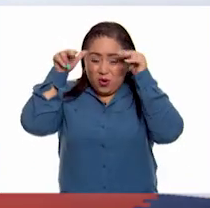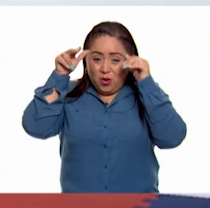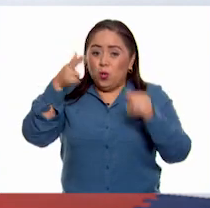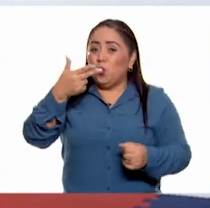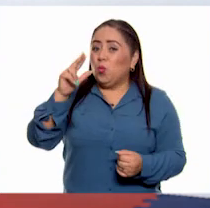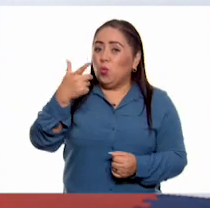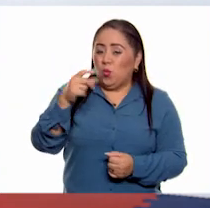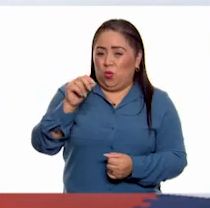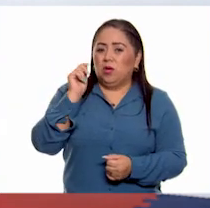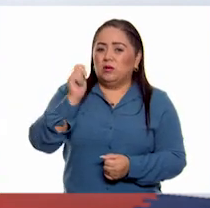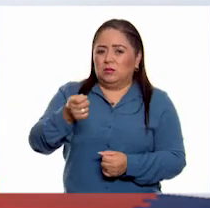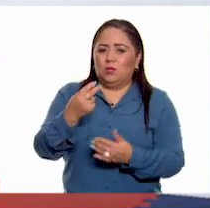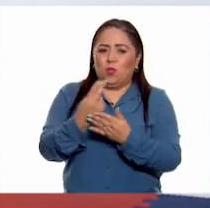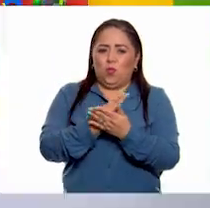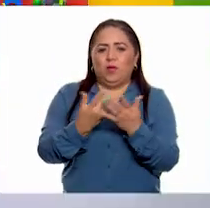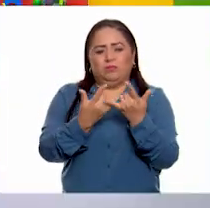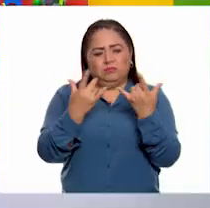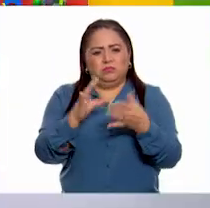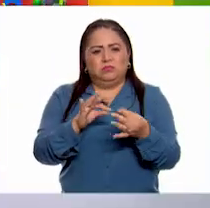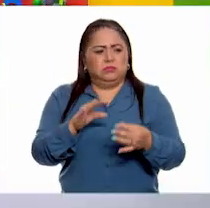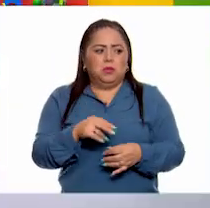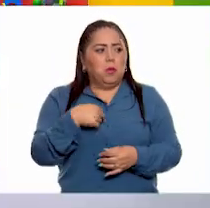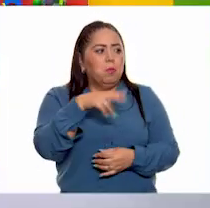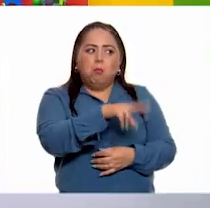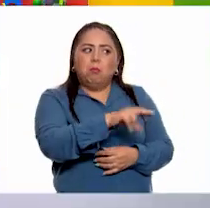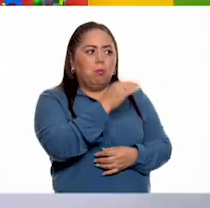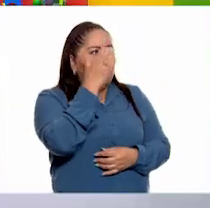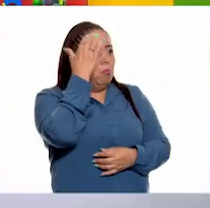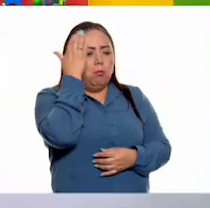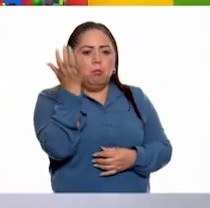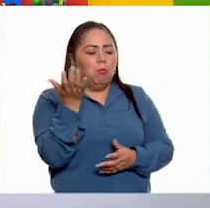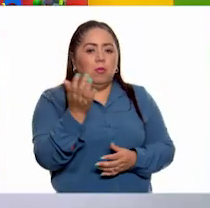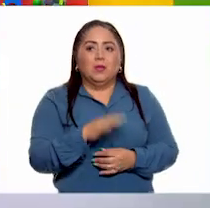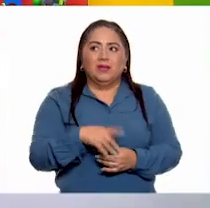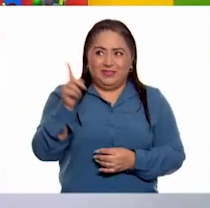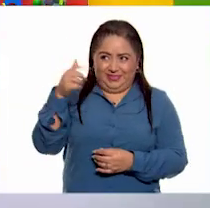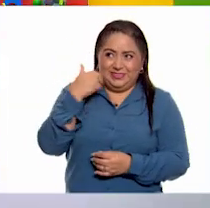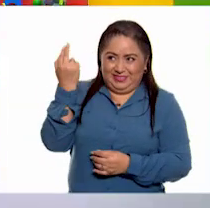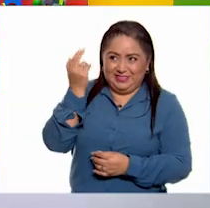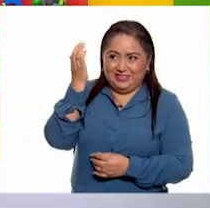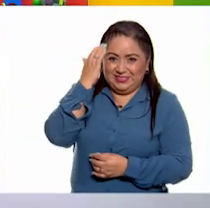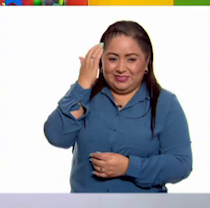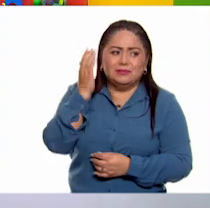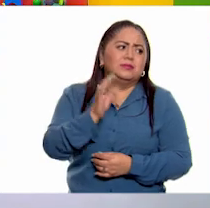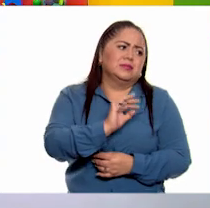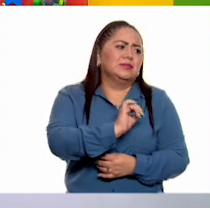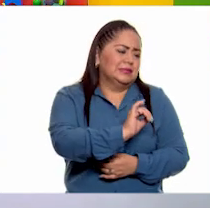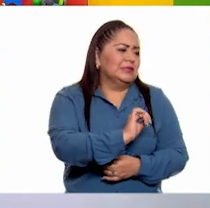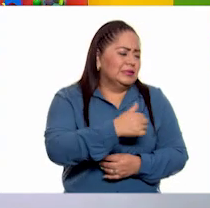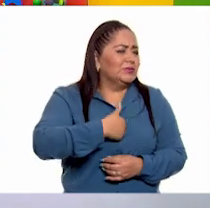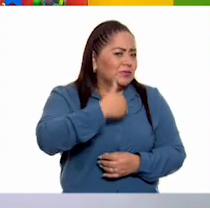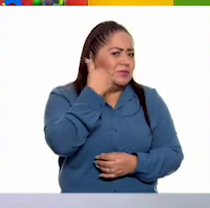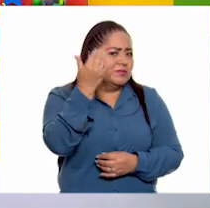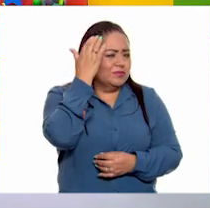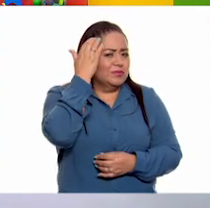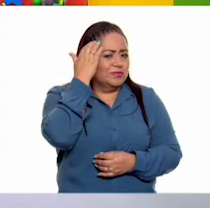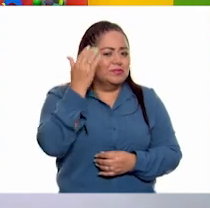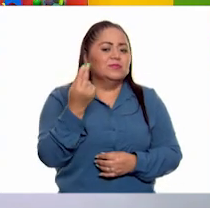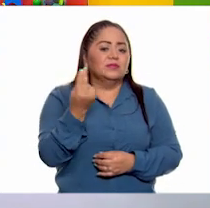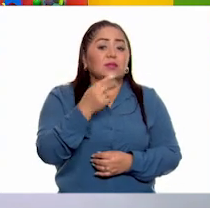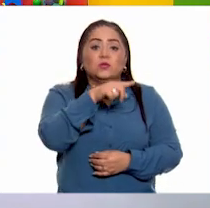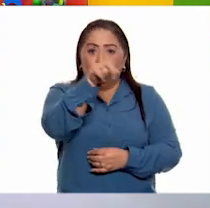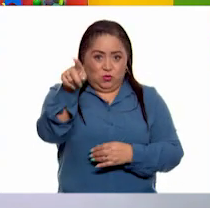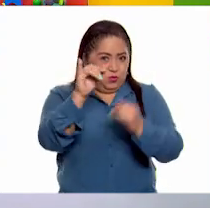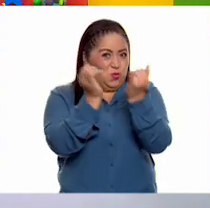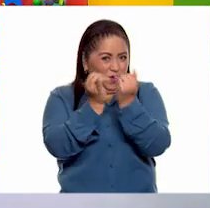un personaje de un cuento. No, pues no lo conozco. ¿No? Oye, ¿y te gustaría conocerlo? Sí, claro que sí. Y ahí en casa